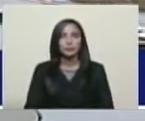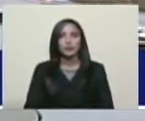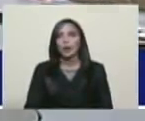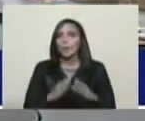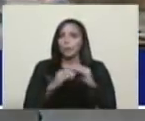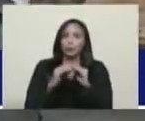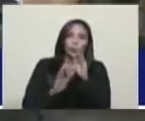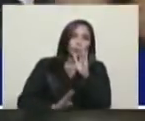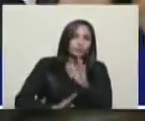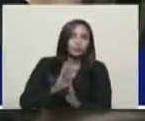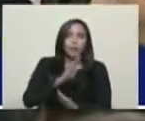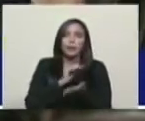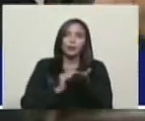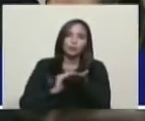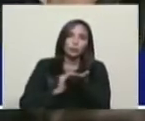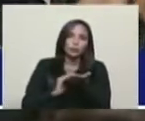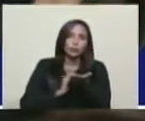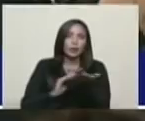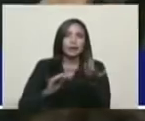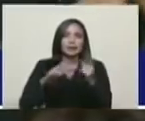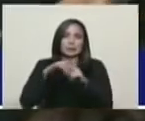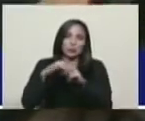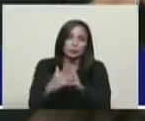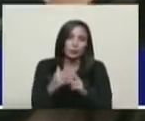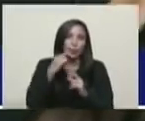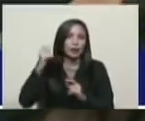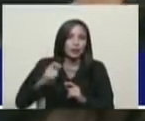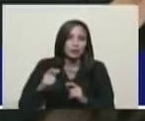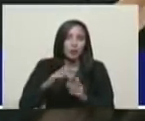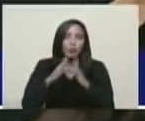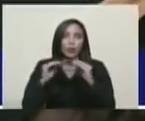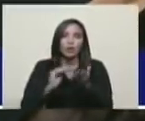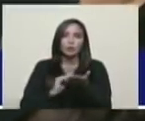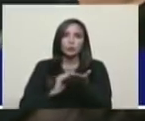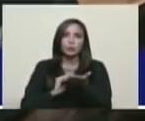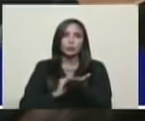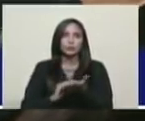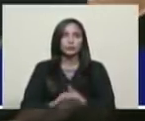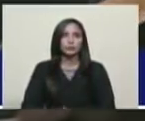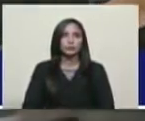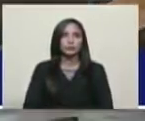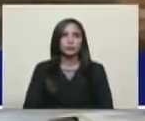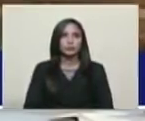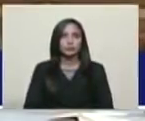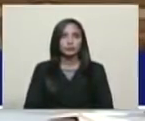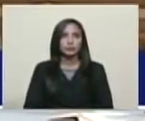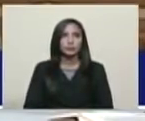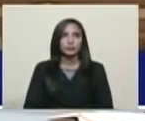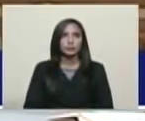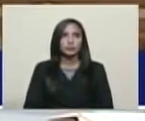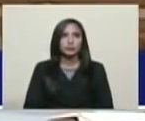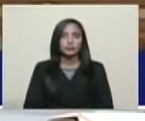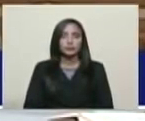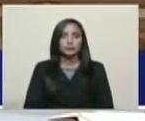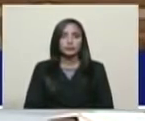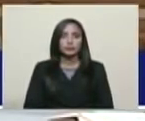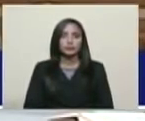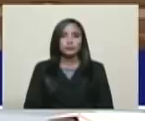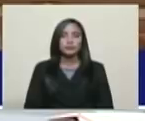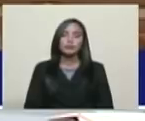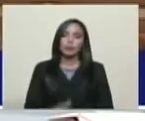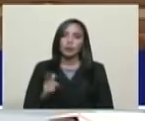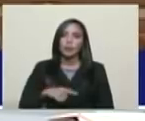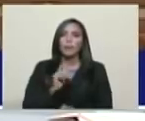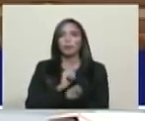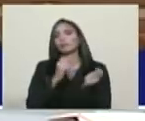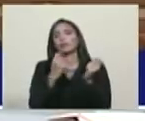crecientes necesidades y el consumo nacional. Y además para convertirnos en